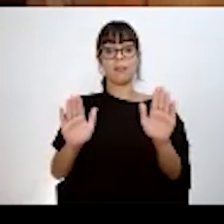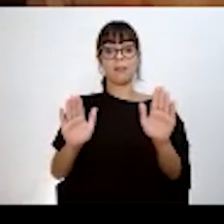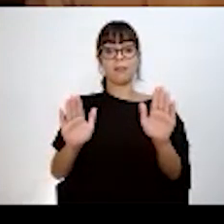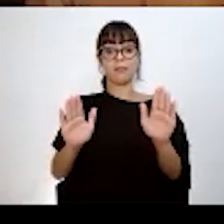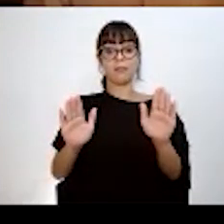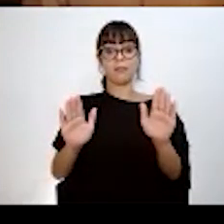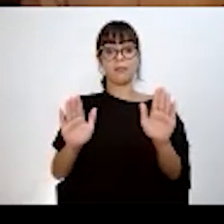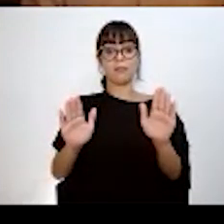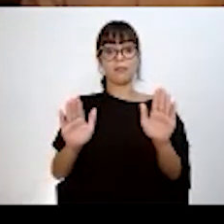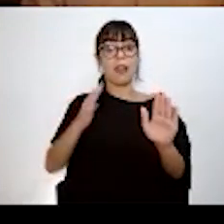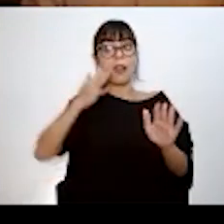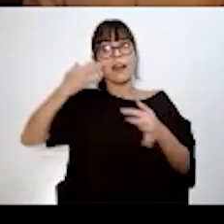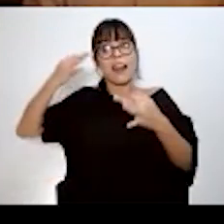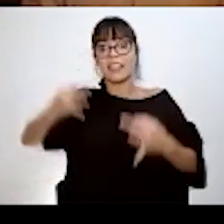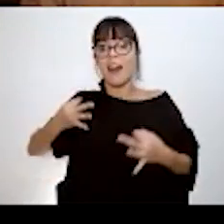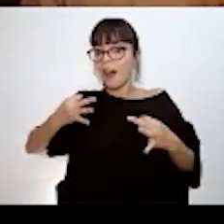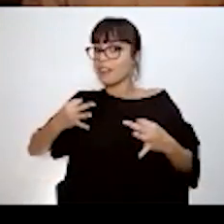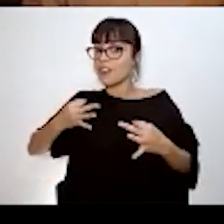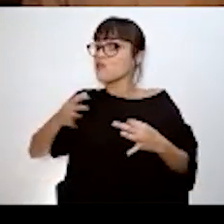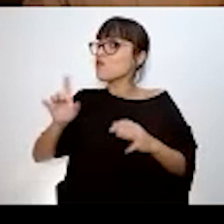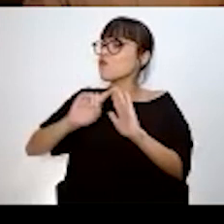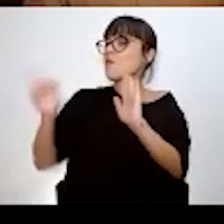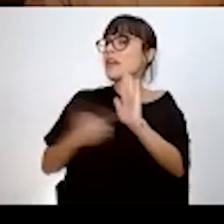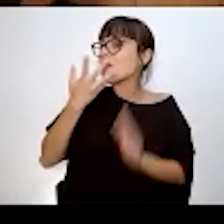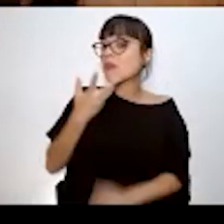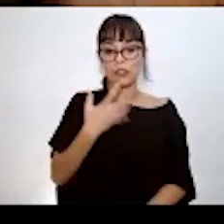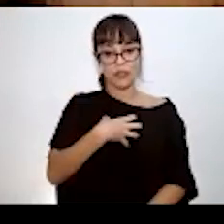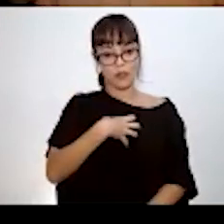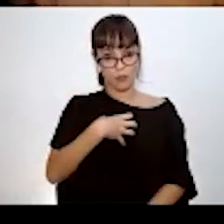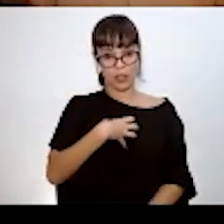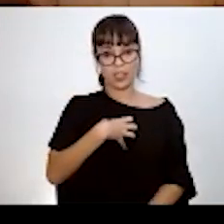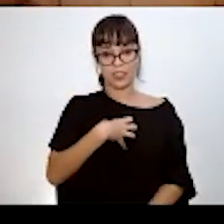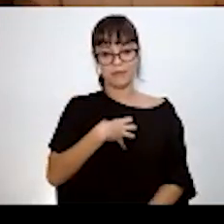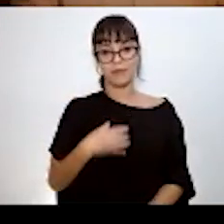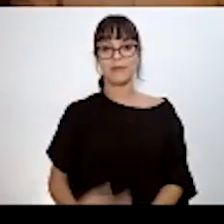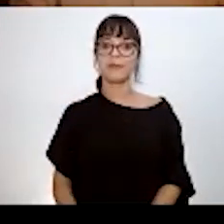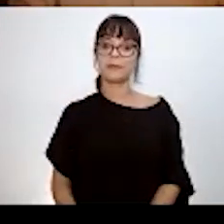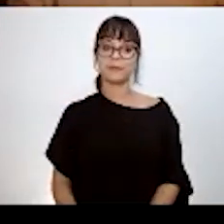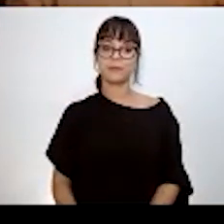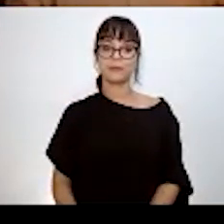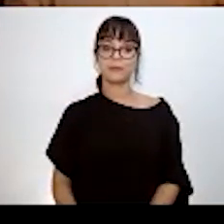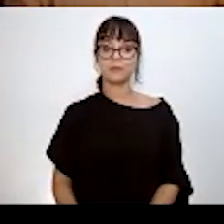ser intangible en cualquier caso. Es preferible partir de un modelo que partir de la nada.